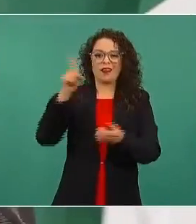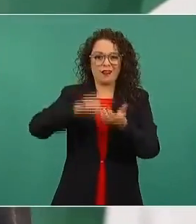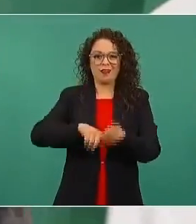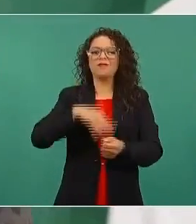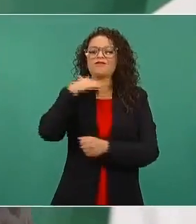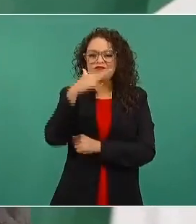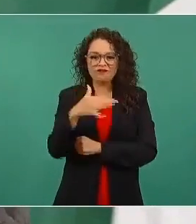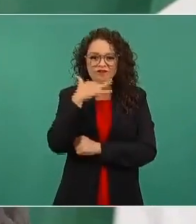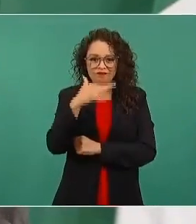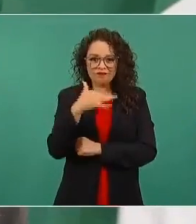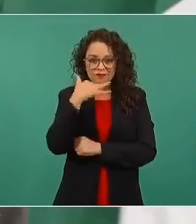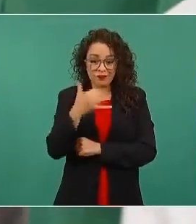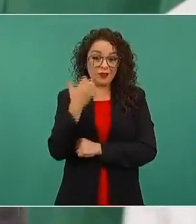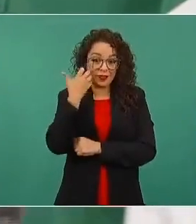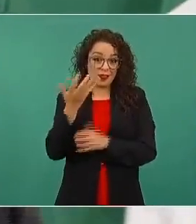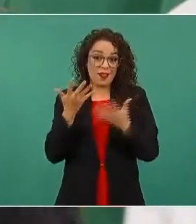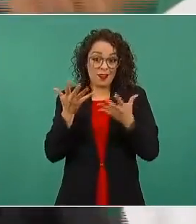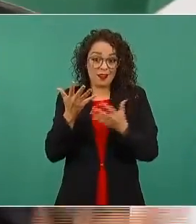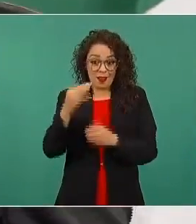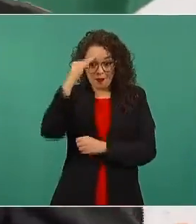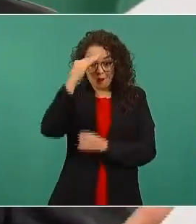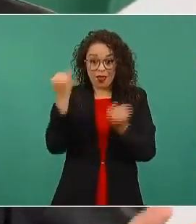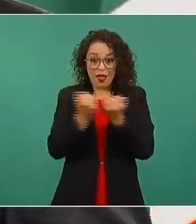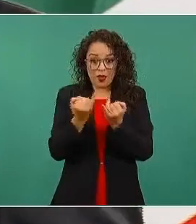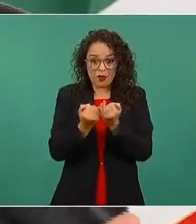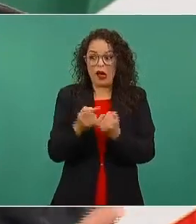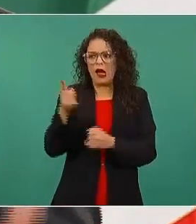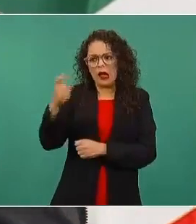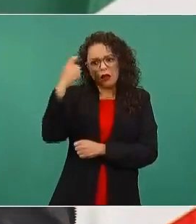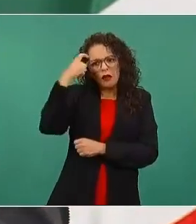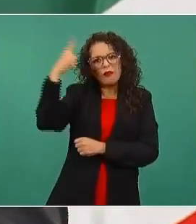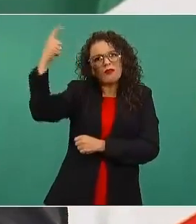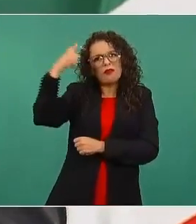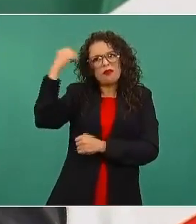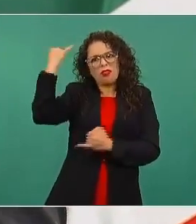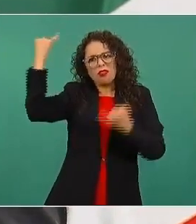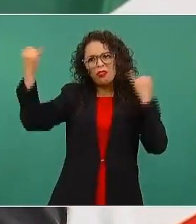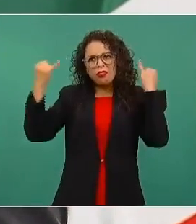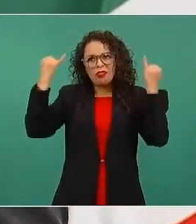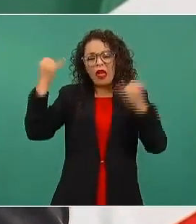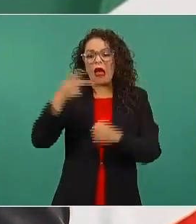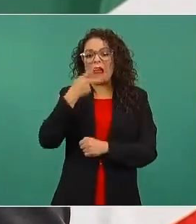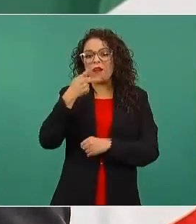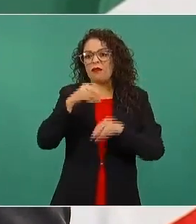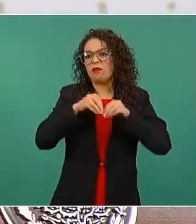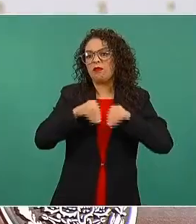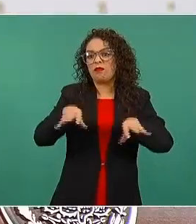de antes, que hasta inventan cosas.